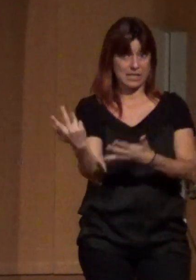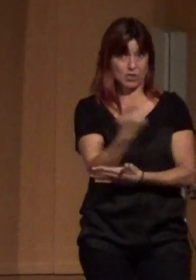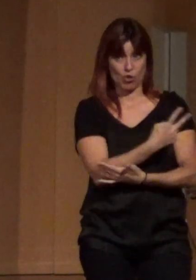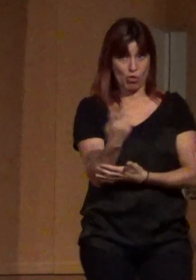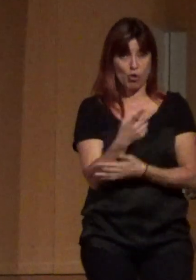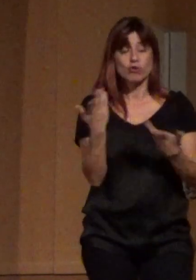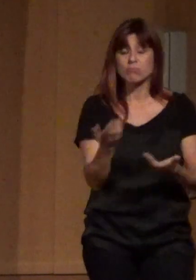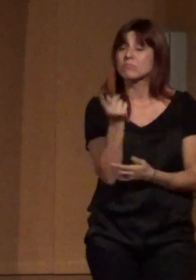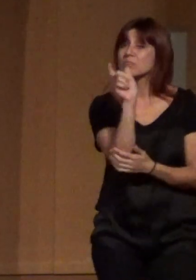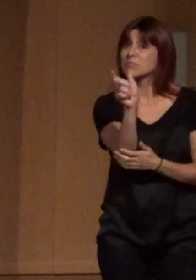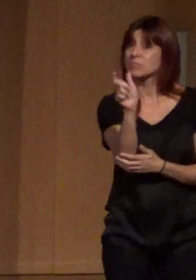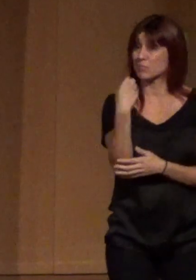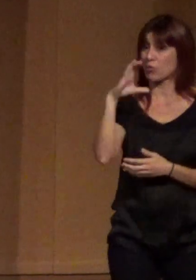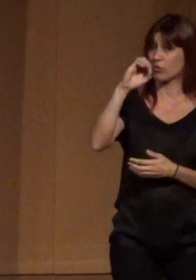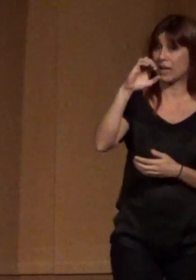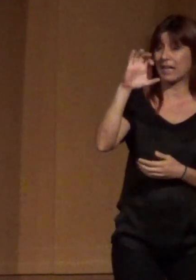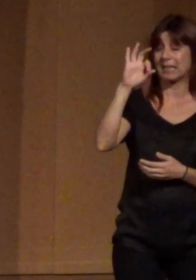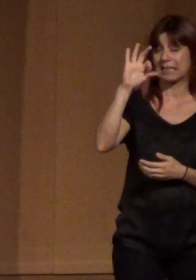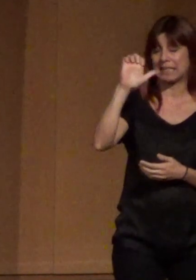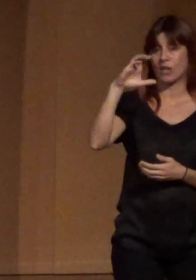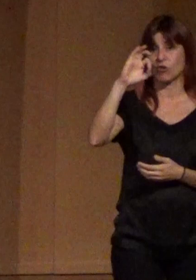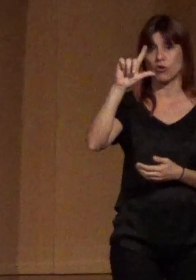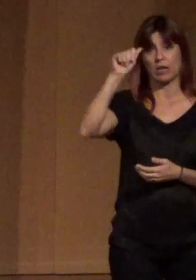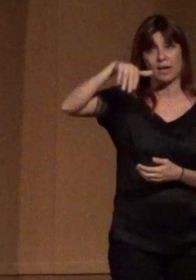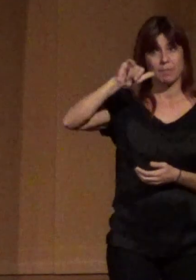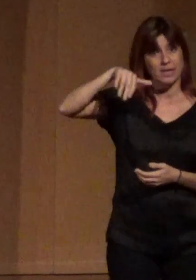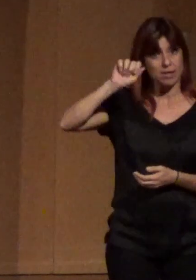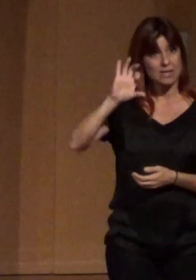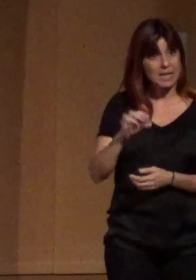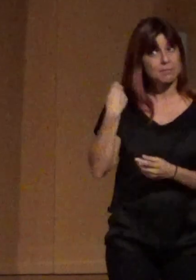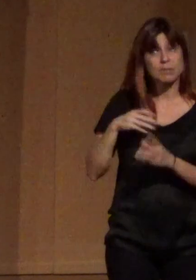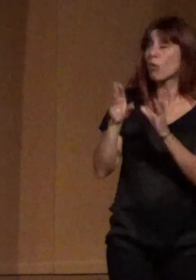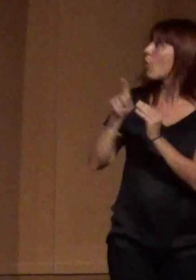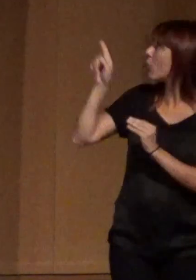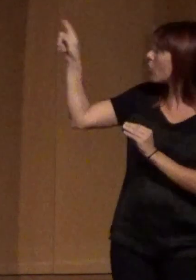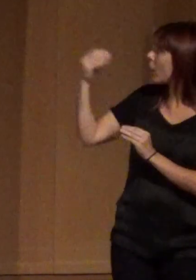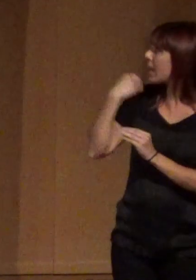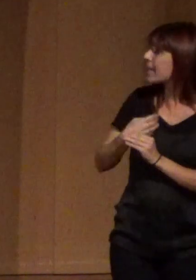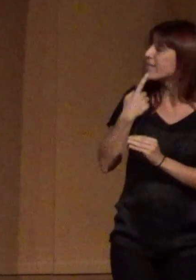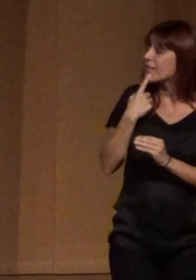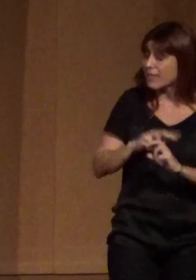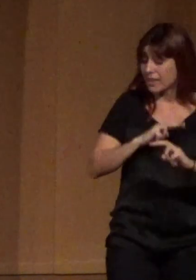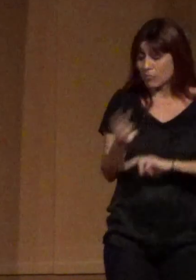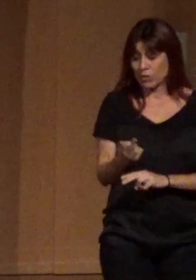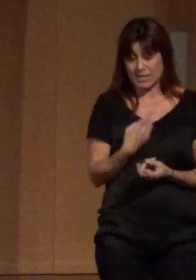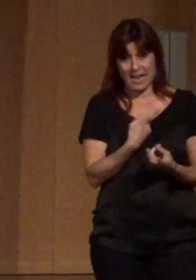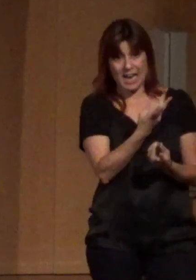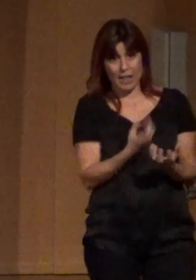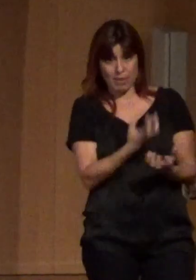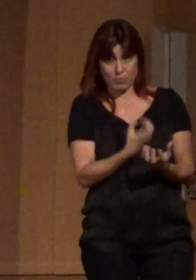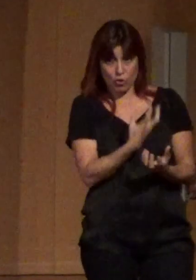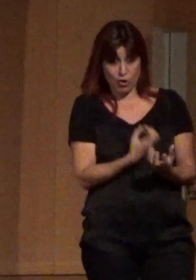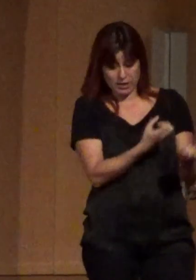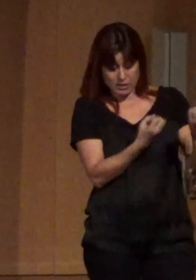vesículas de los catecolaminas, unas se reabsorben por la que convertir la transferasa y el resto va a ocupar los receptores y hace la acción